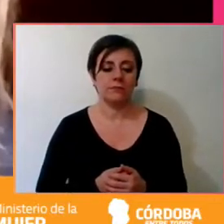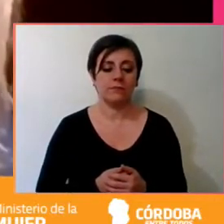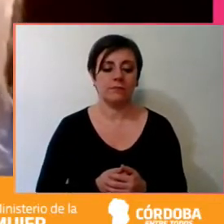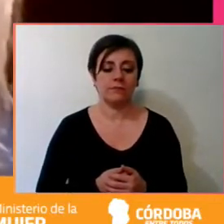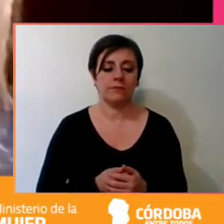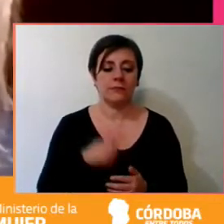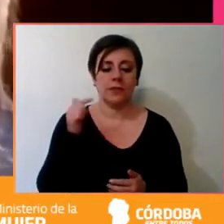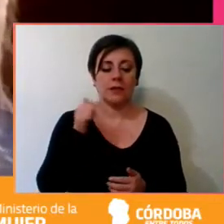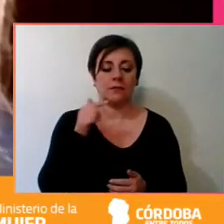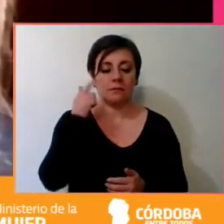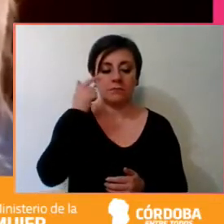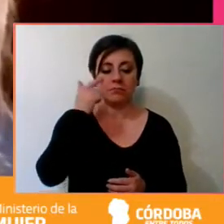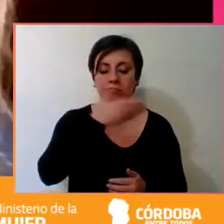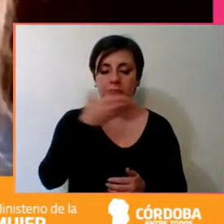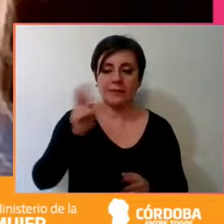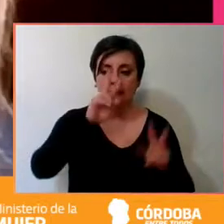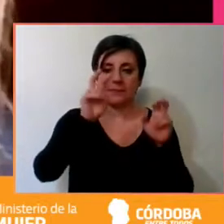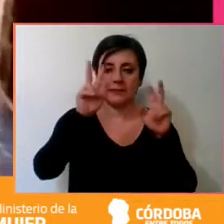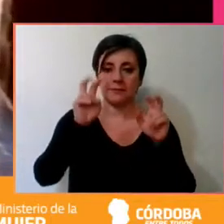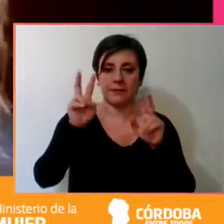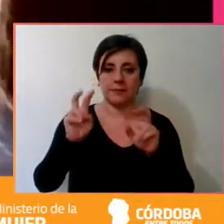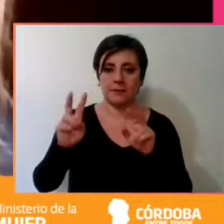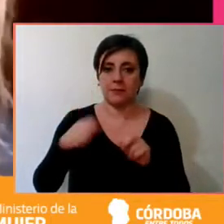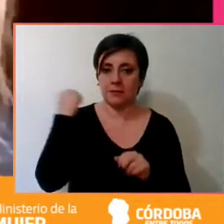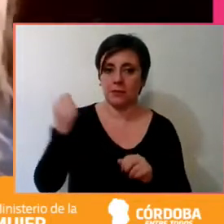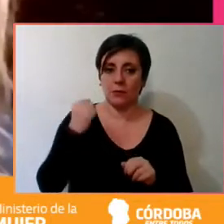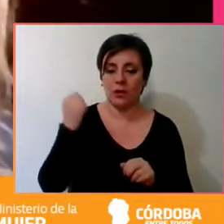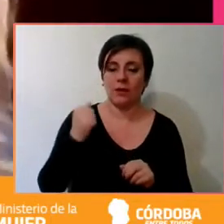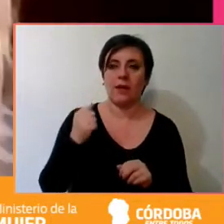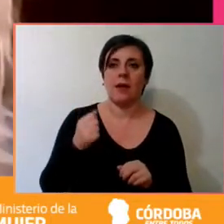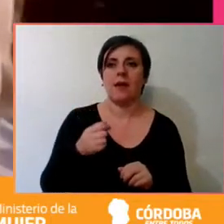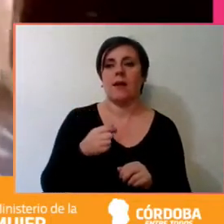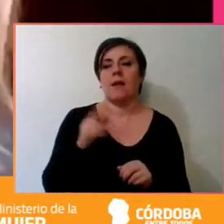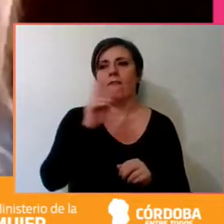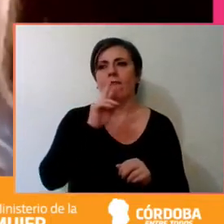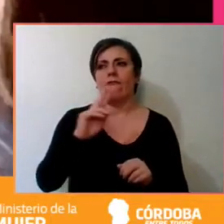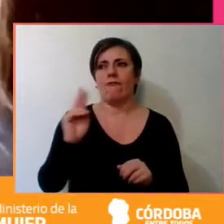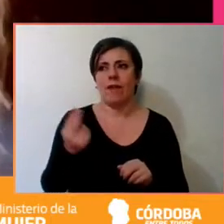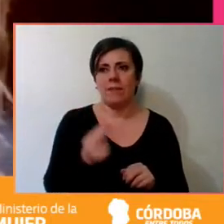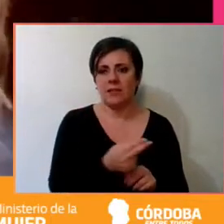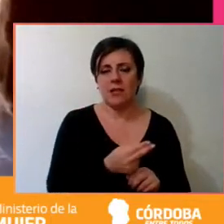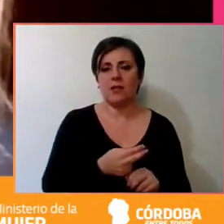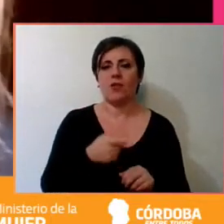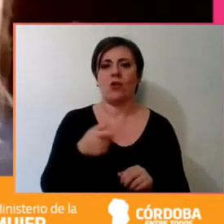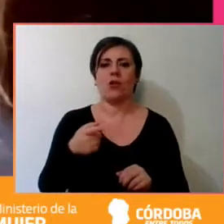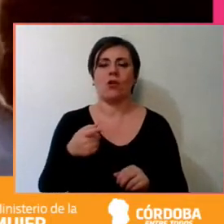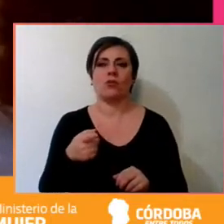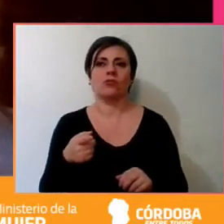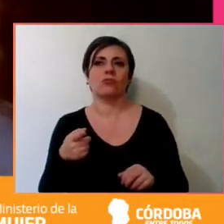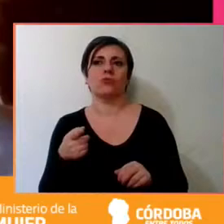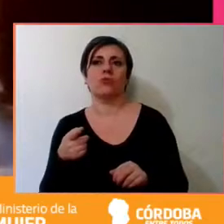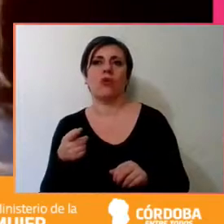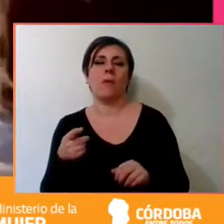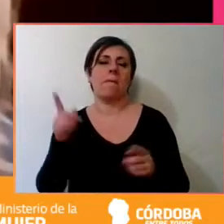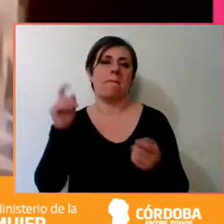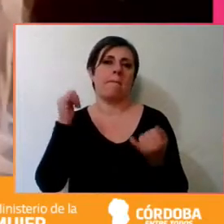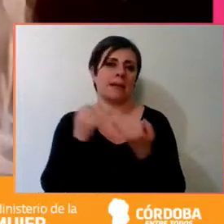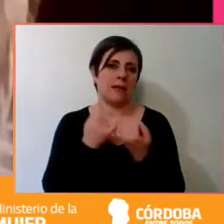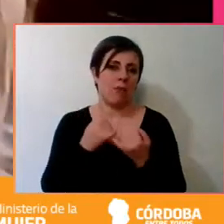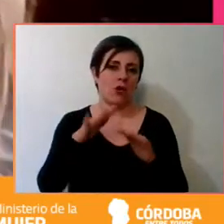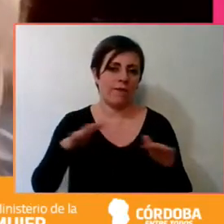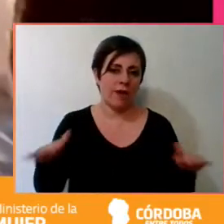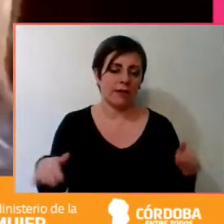una serie de temas que son muy importantes: femicidio, matrimonio infantil, uniones tempranas, acceso a